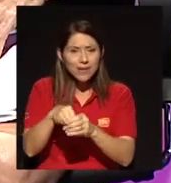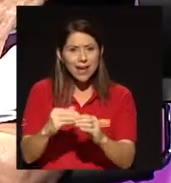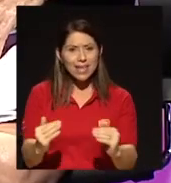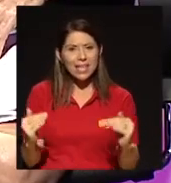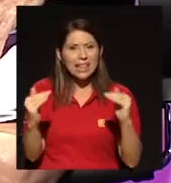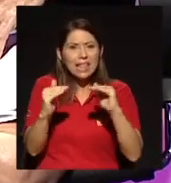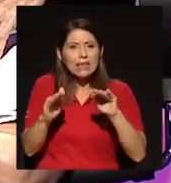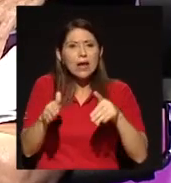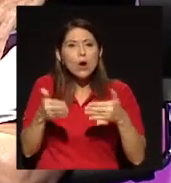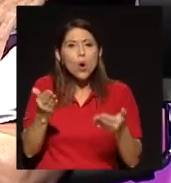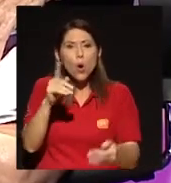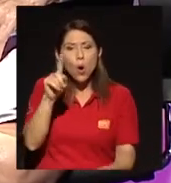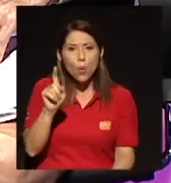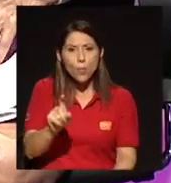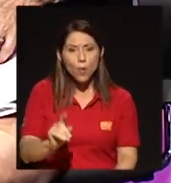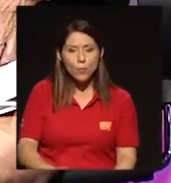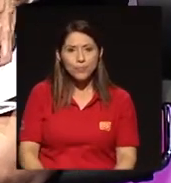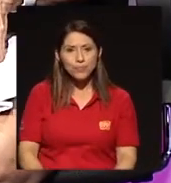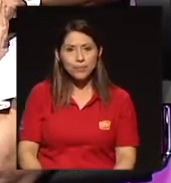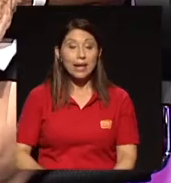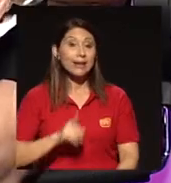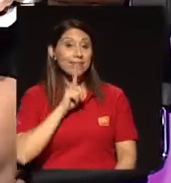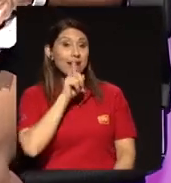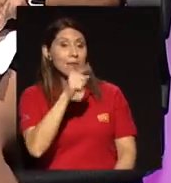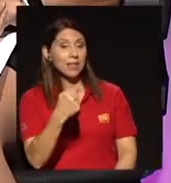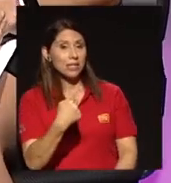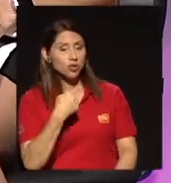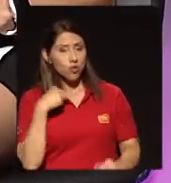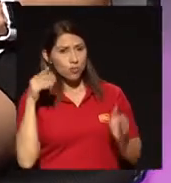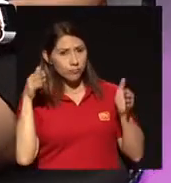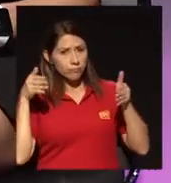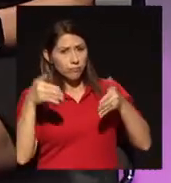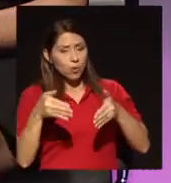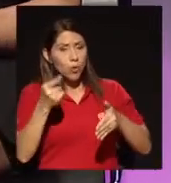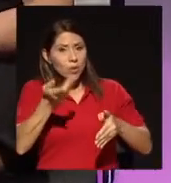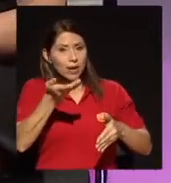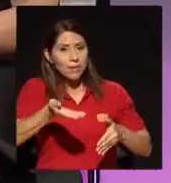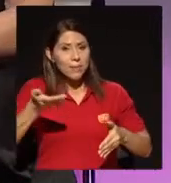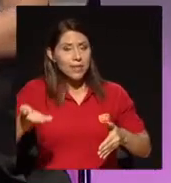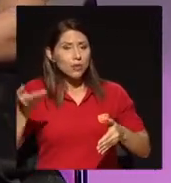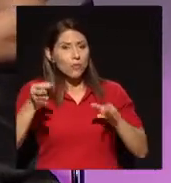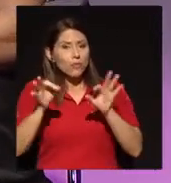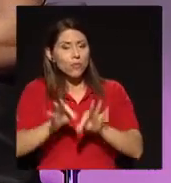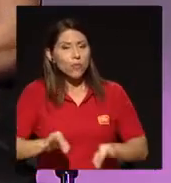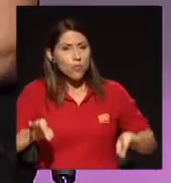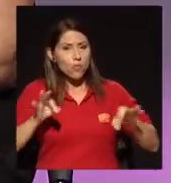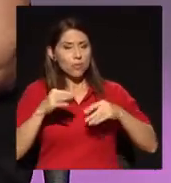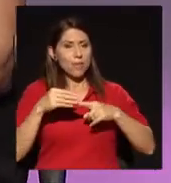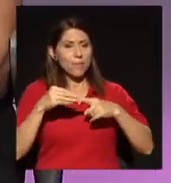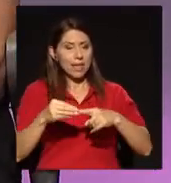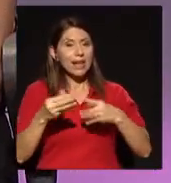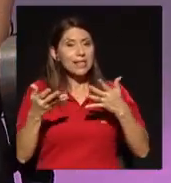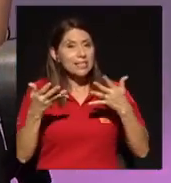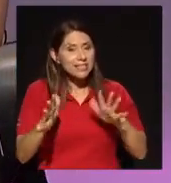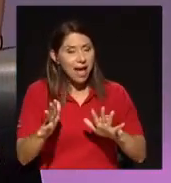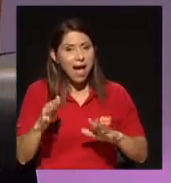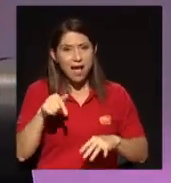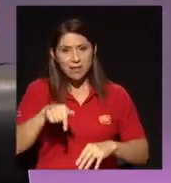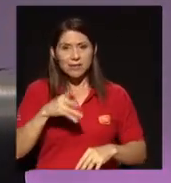equitativa? Sí, yo realmente remarcaría un elemento que considero que es fundamental y que